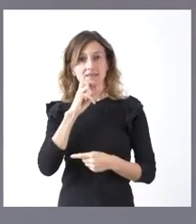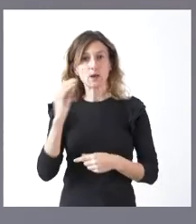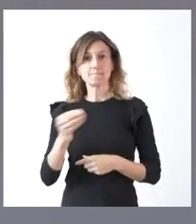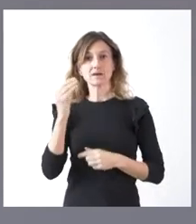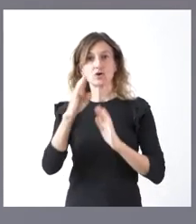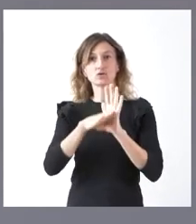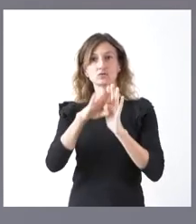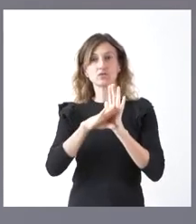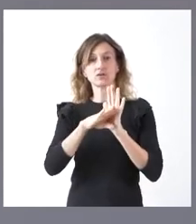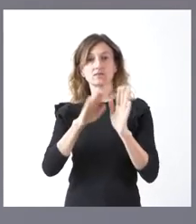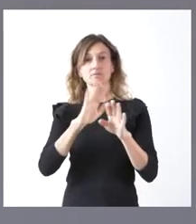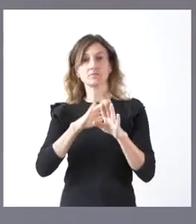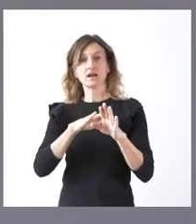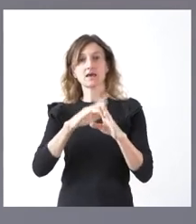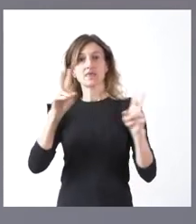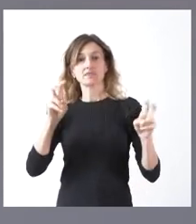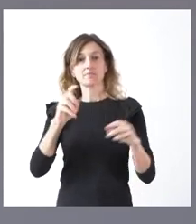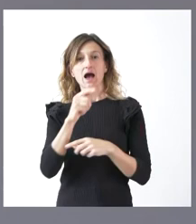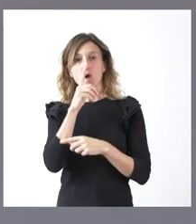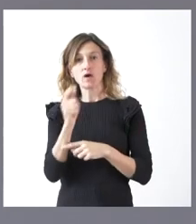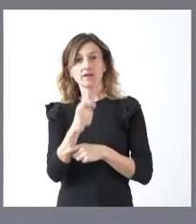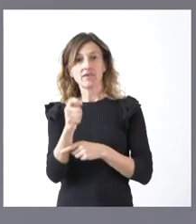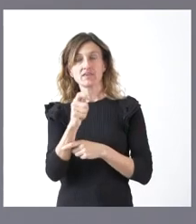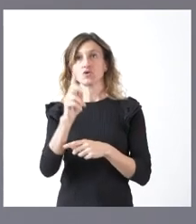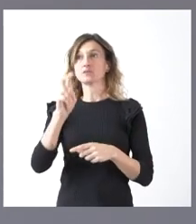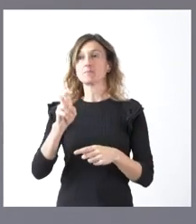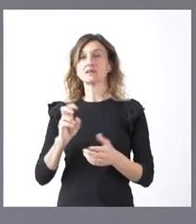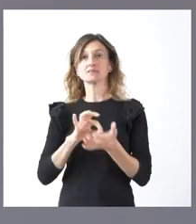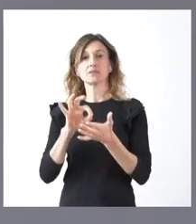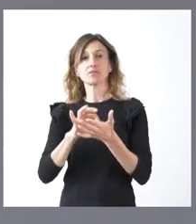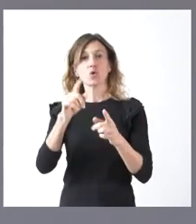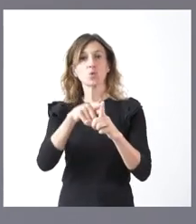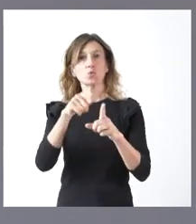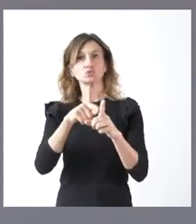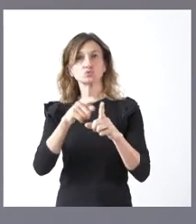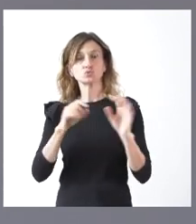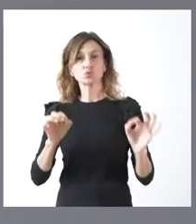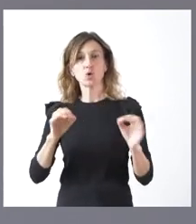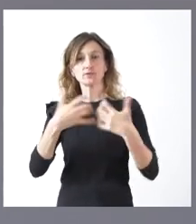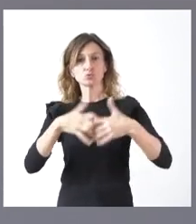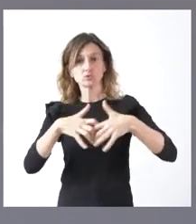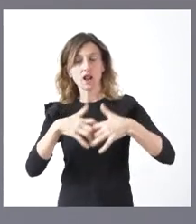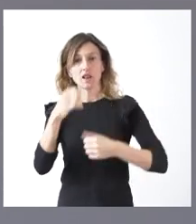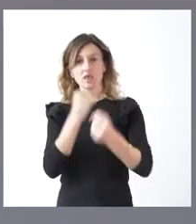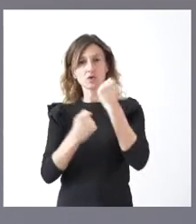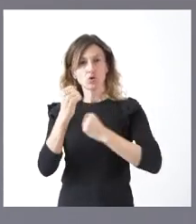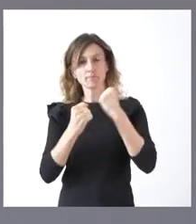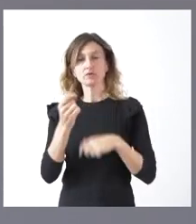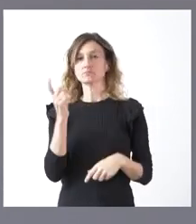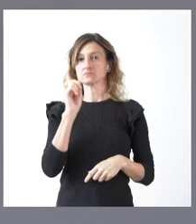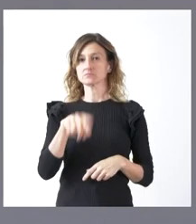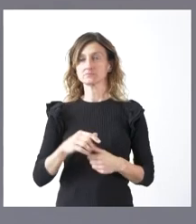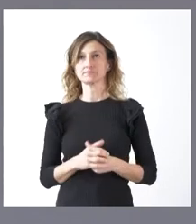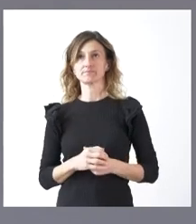el abastecimiento y los regadíos y las dotaciones de uso industrial y económico y también lo que